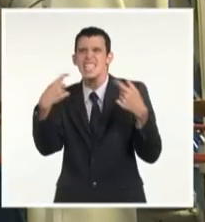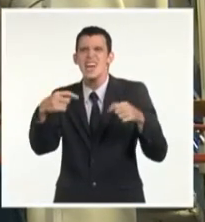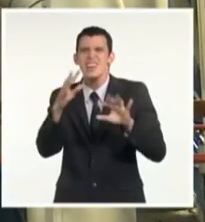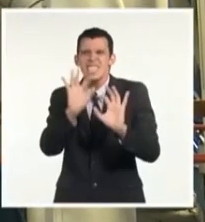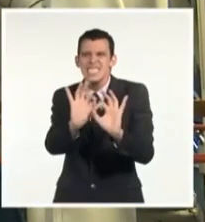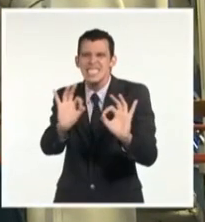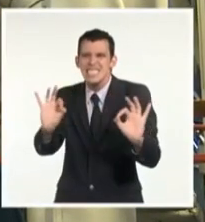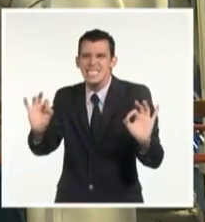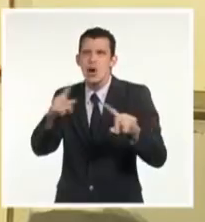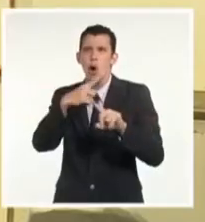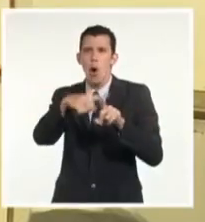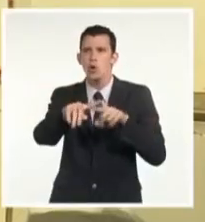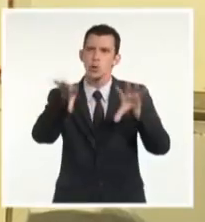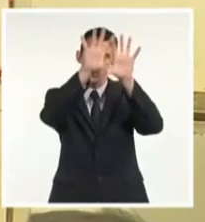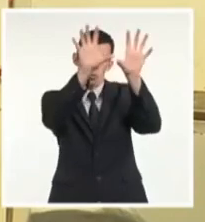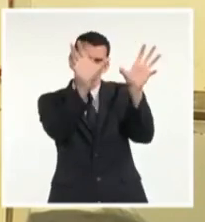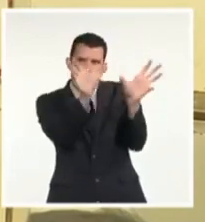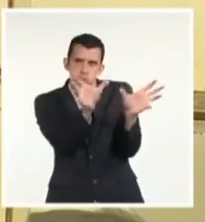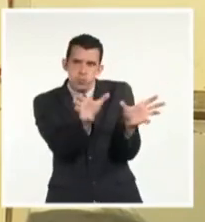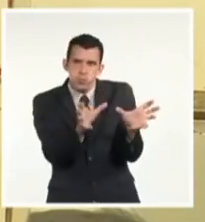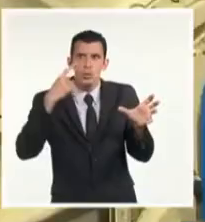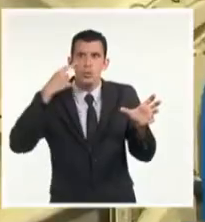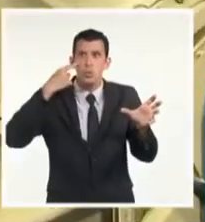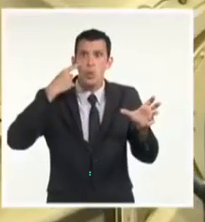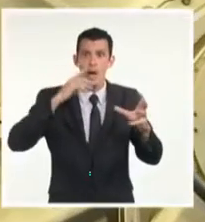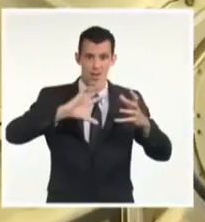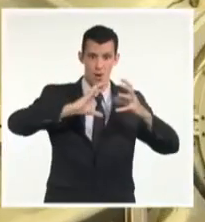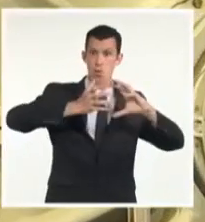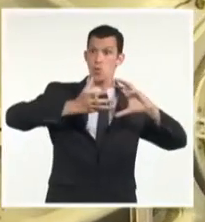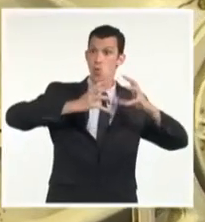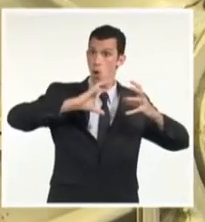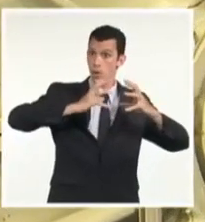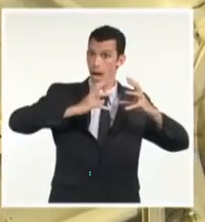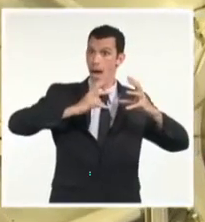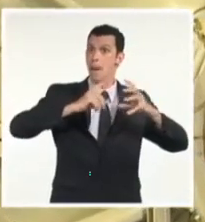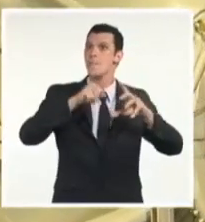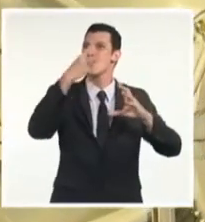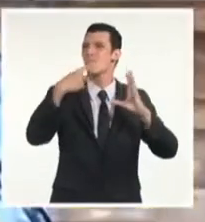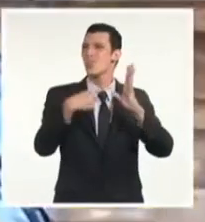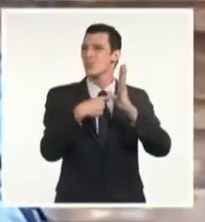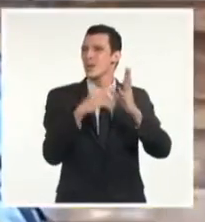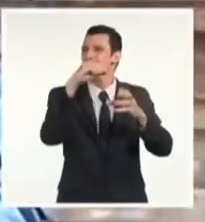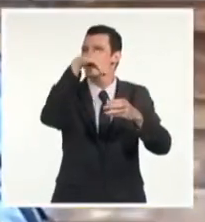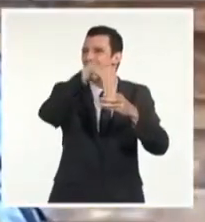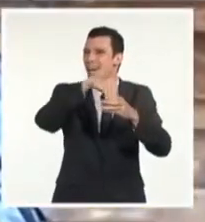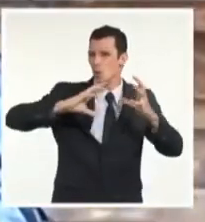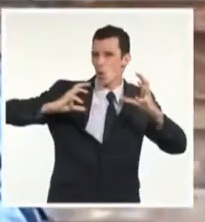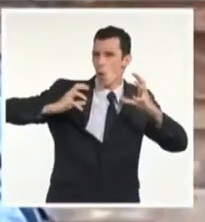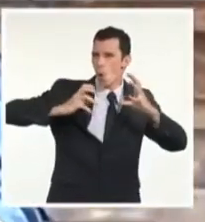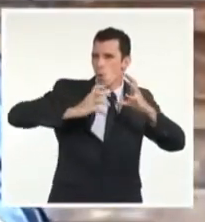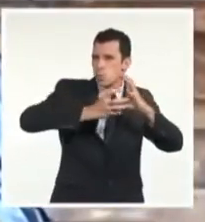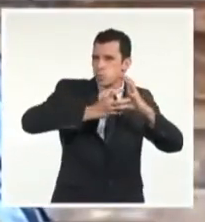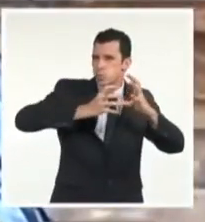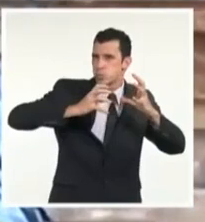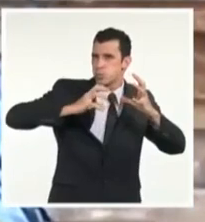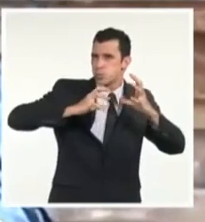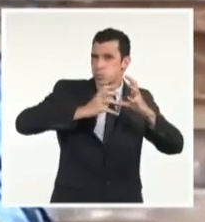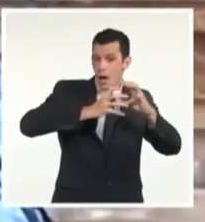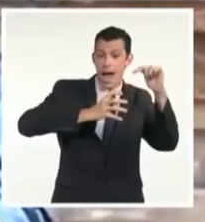el desplazamiento axial del rotor de la turbina. En este momento está en fase